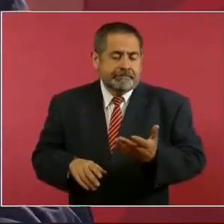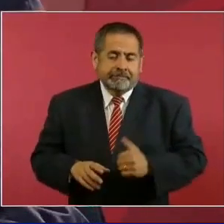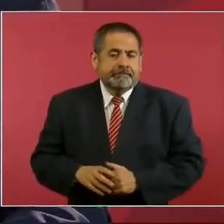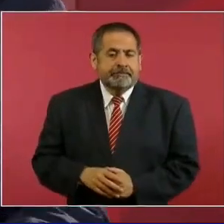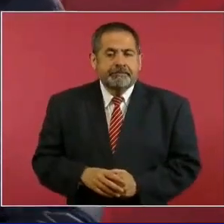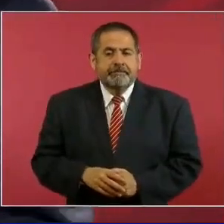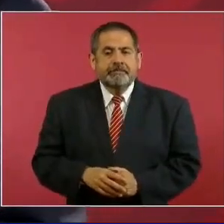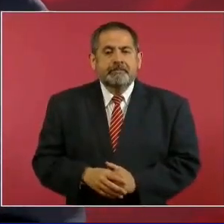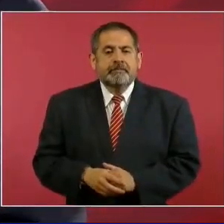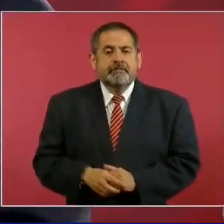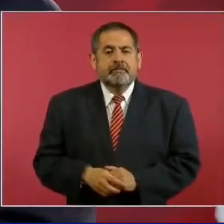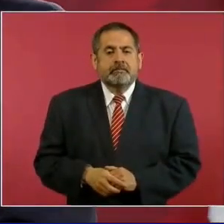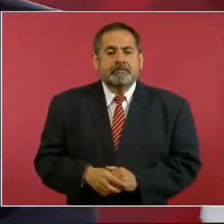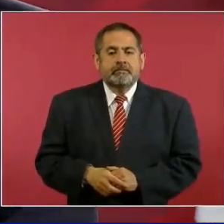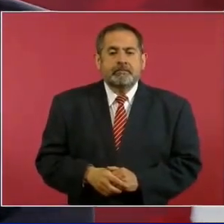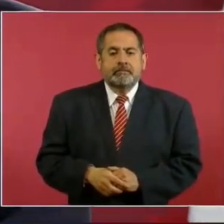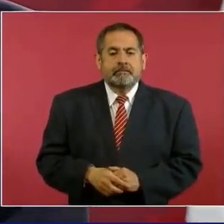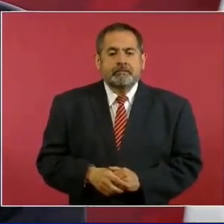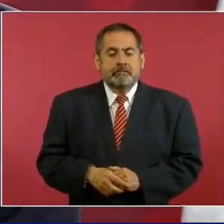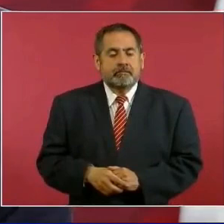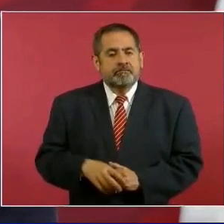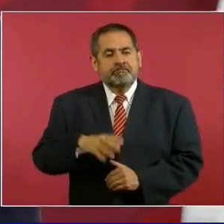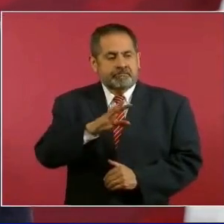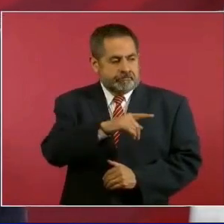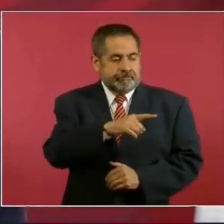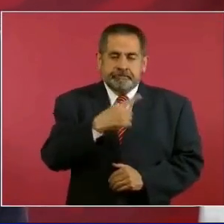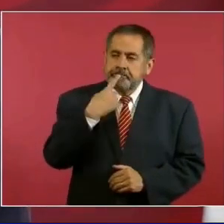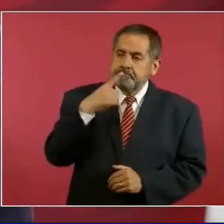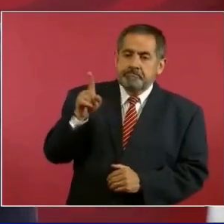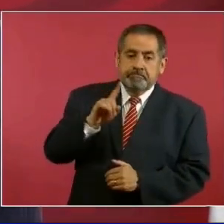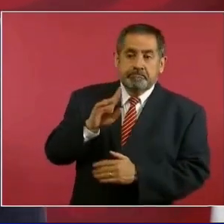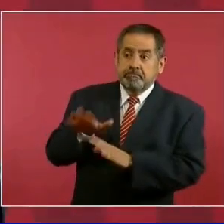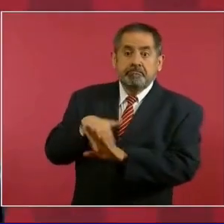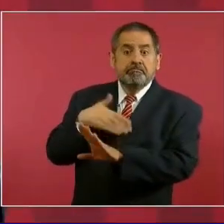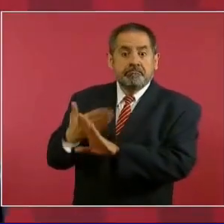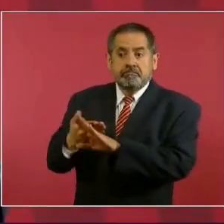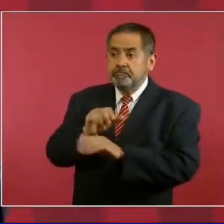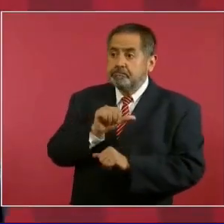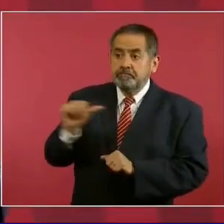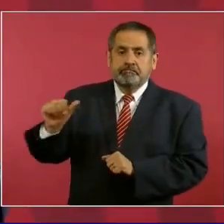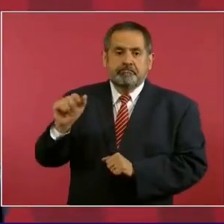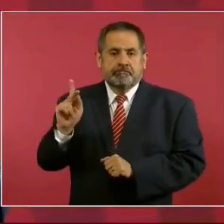Bueno, hay una denuncia en contra de Pemex,